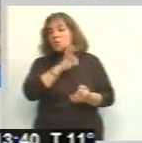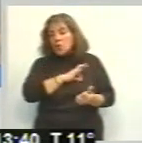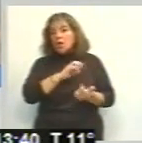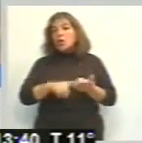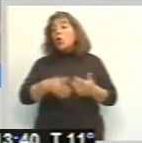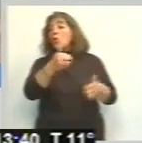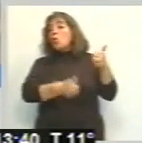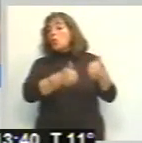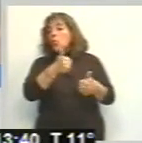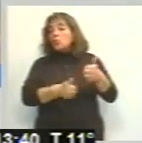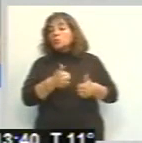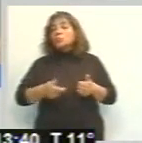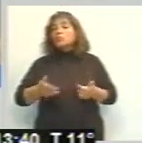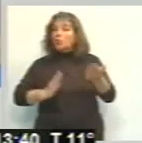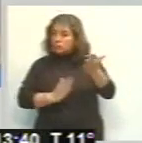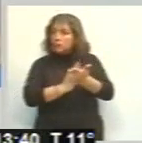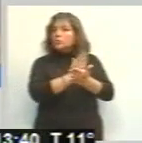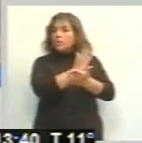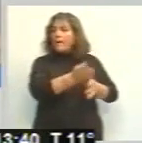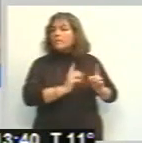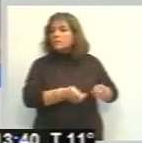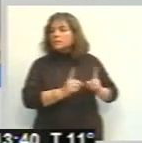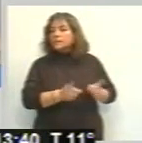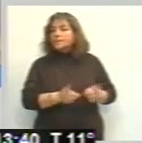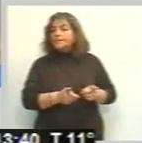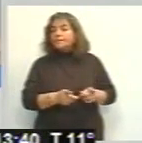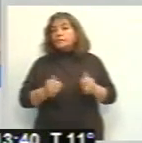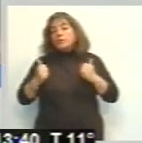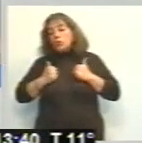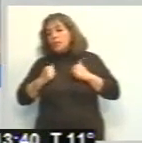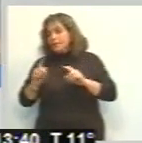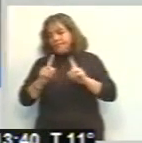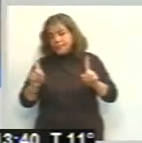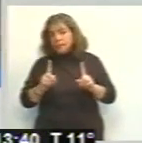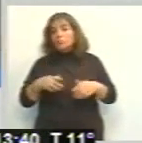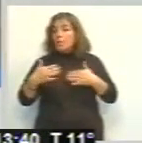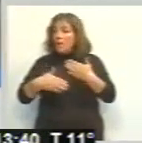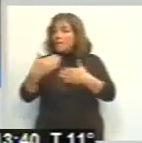concursos, titularizaciones. Y bueno, vamos avanzando en ese sentido.